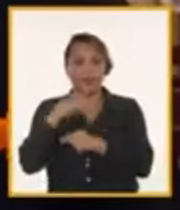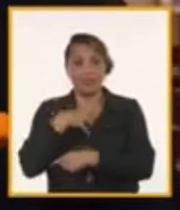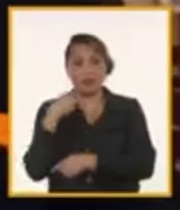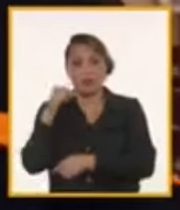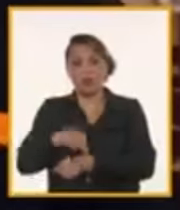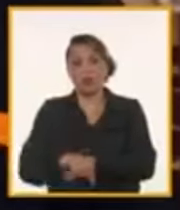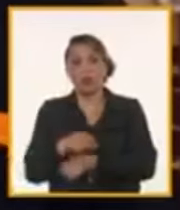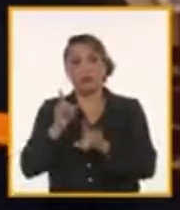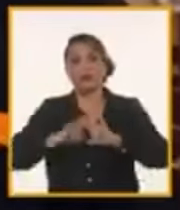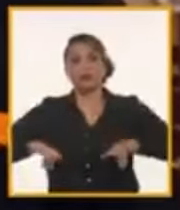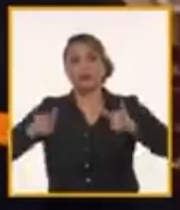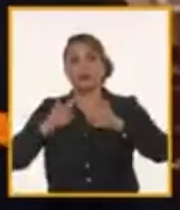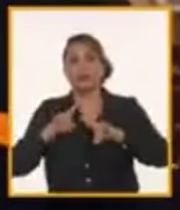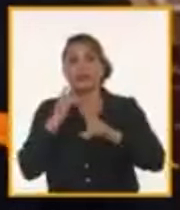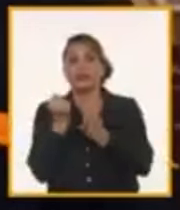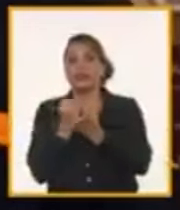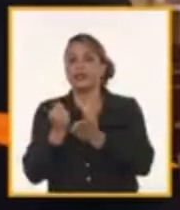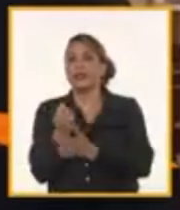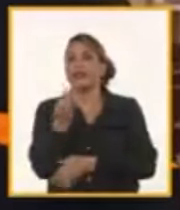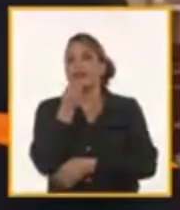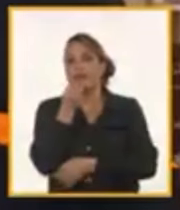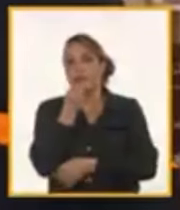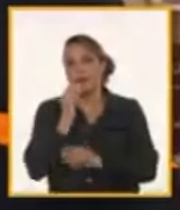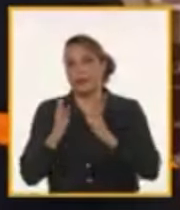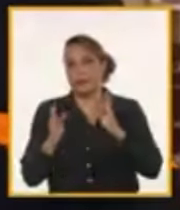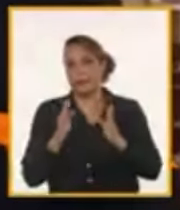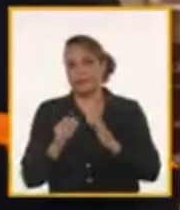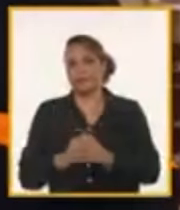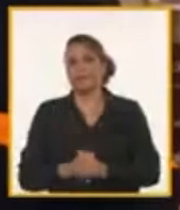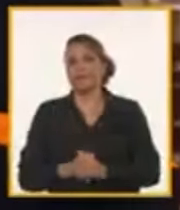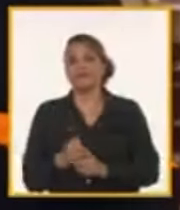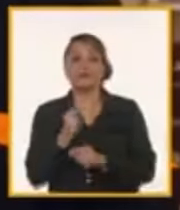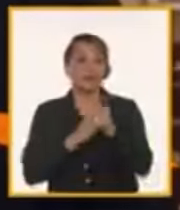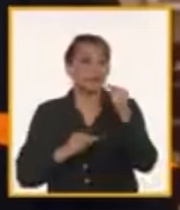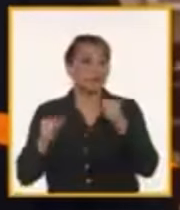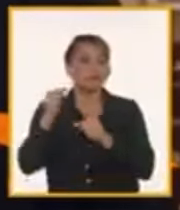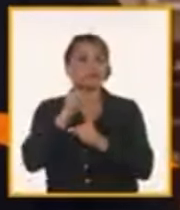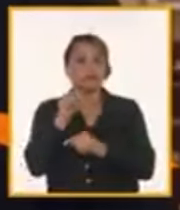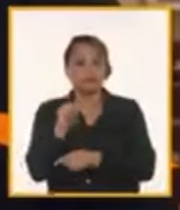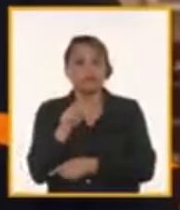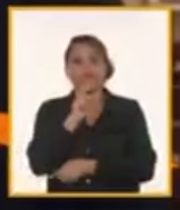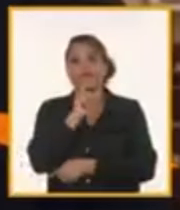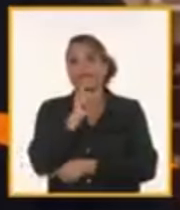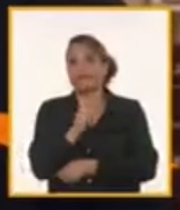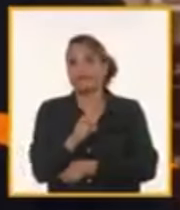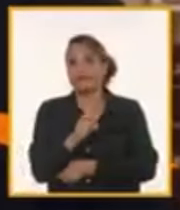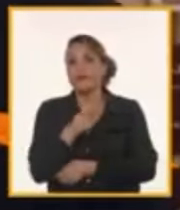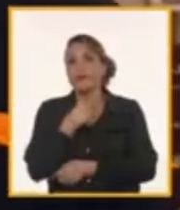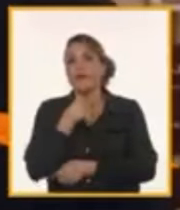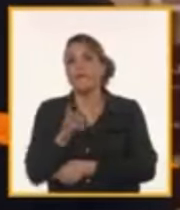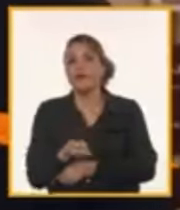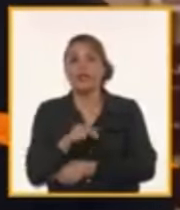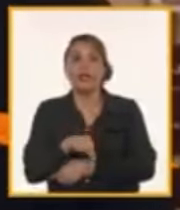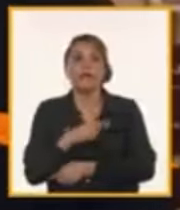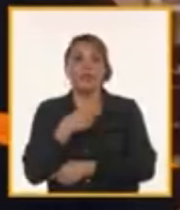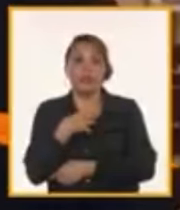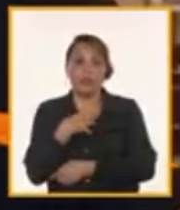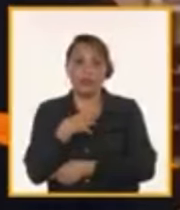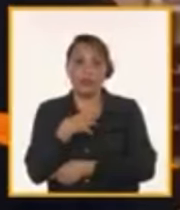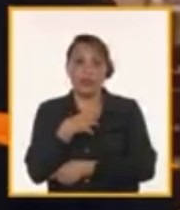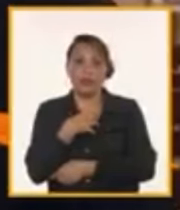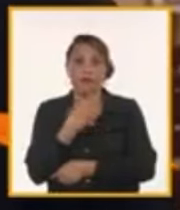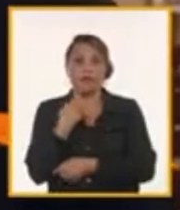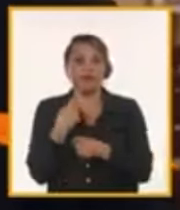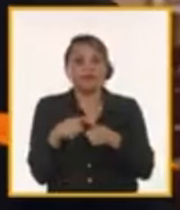veces para garantizar el tema de la Alimentación sobre todo por es decir tenemos el balance s la suministro que